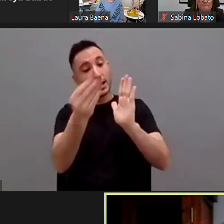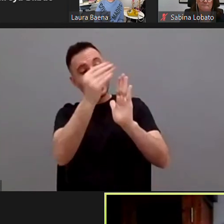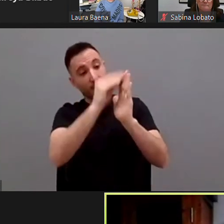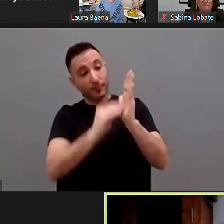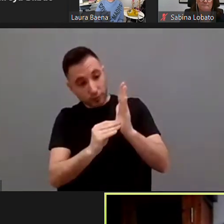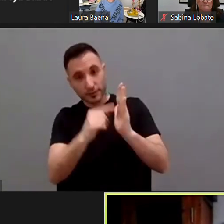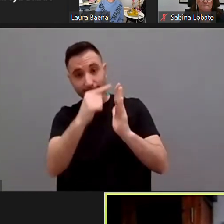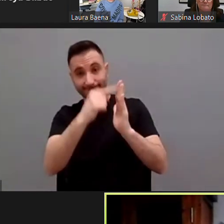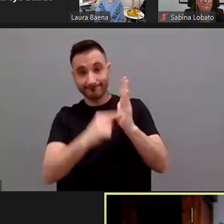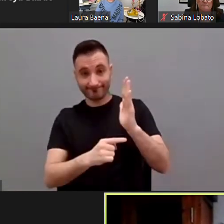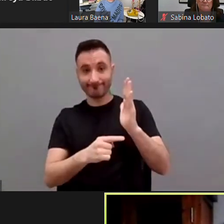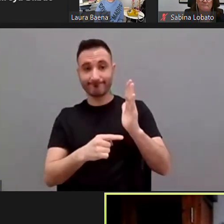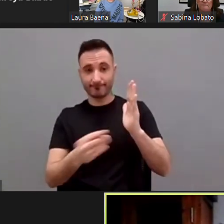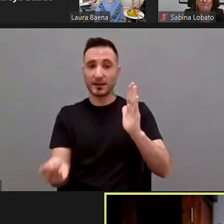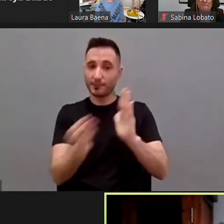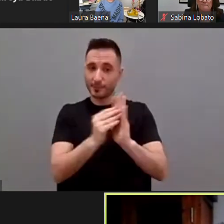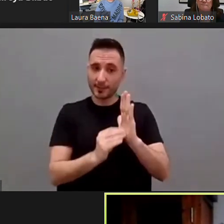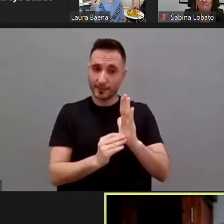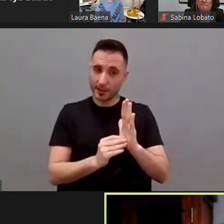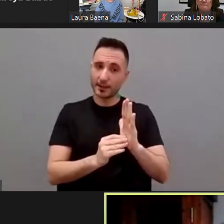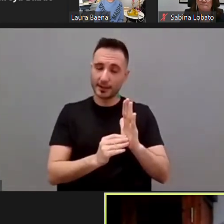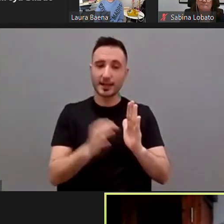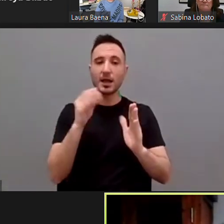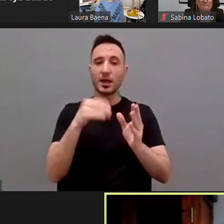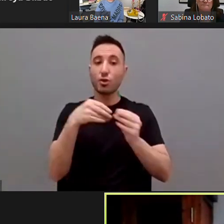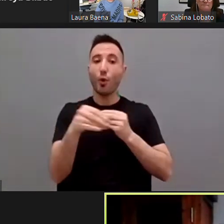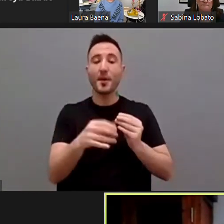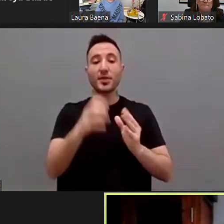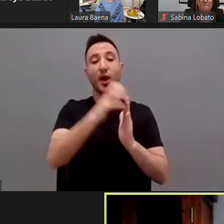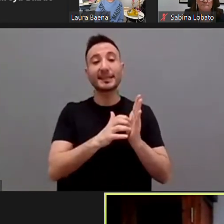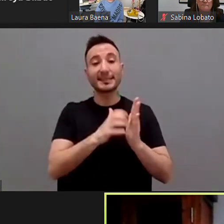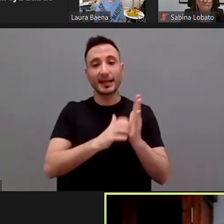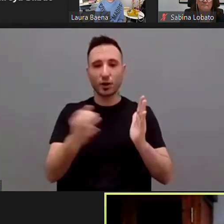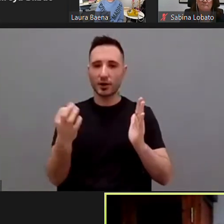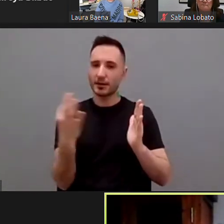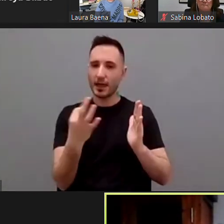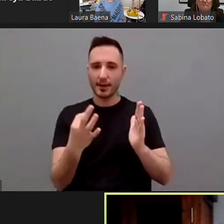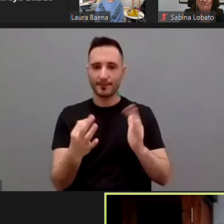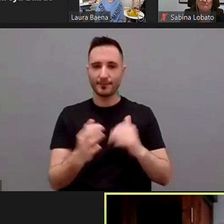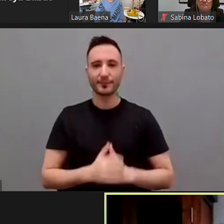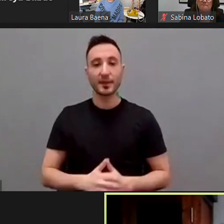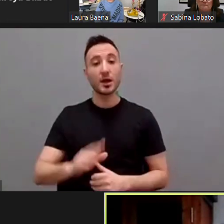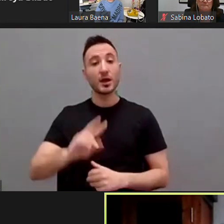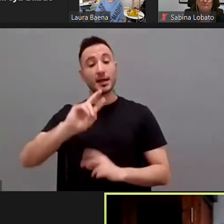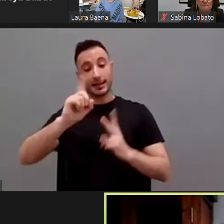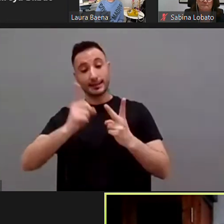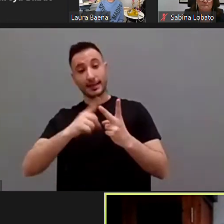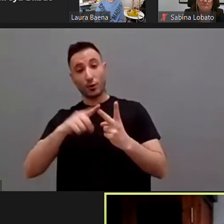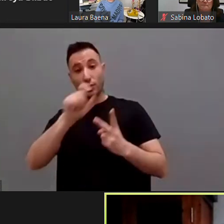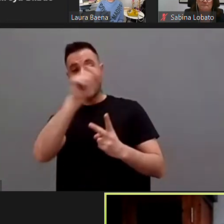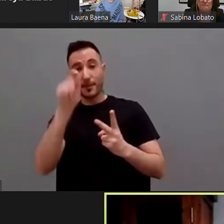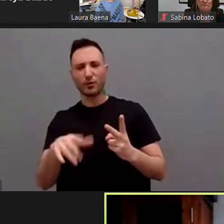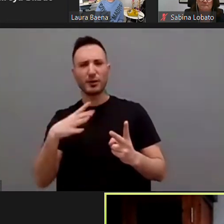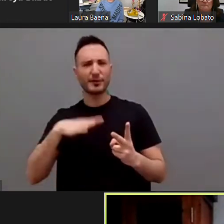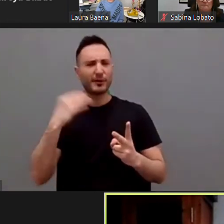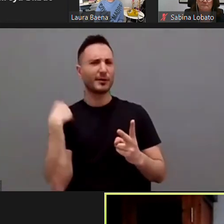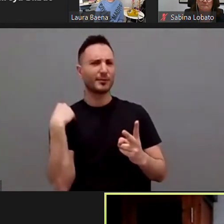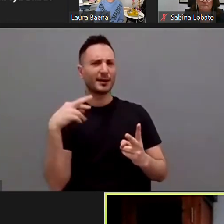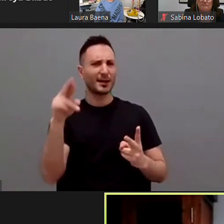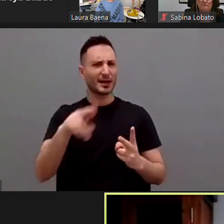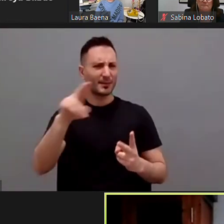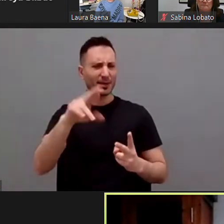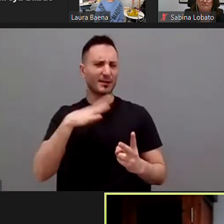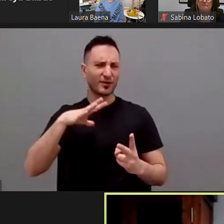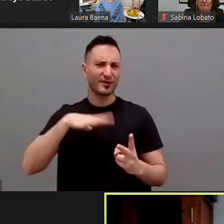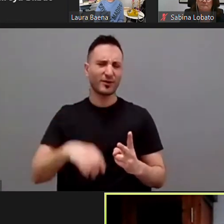la obligación del documento por escrito. Ya con respecto a la segunda pregunta, refréscamela, Miguel, si eres tan amable, Miguel